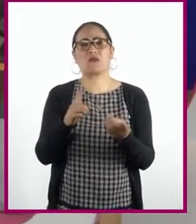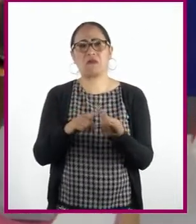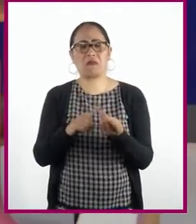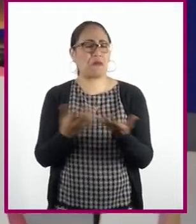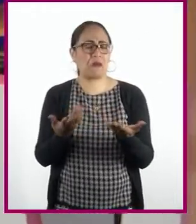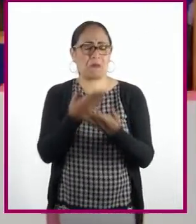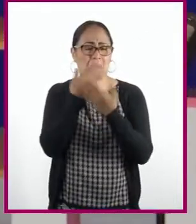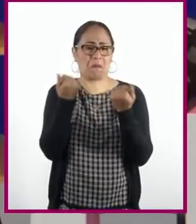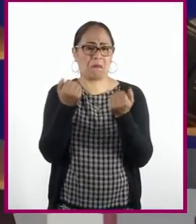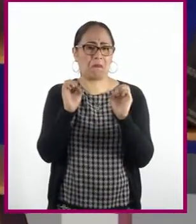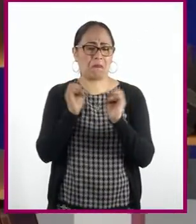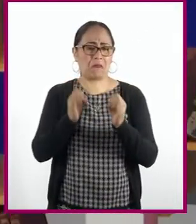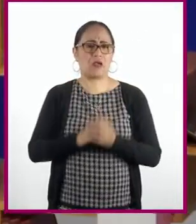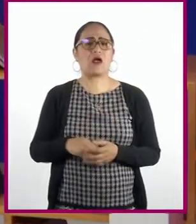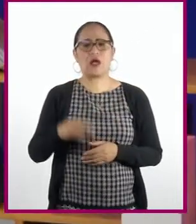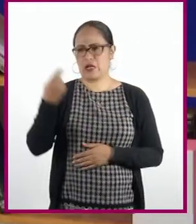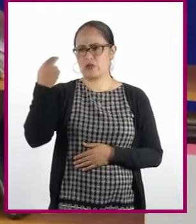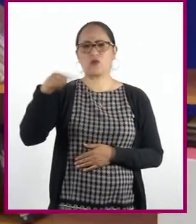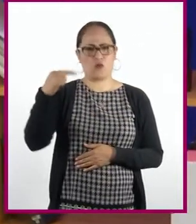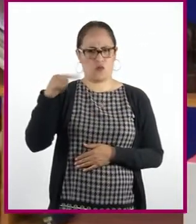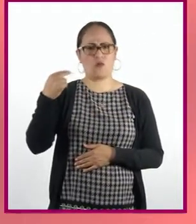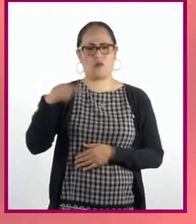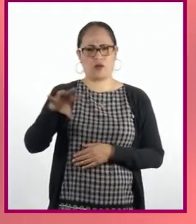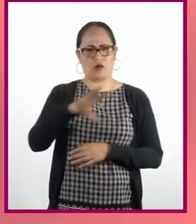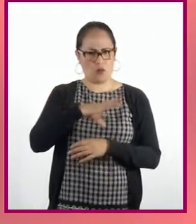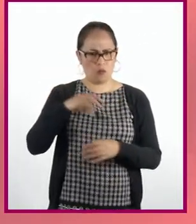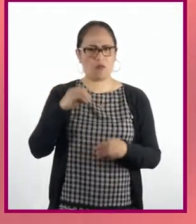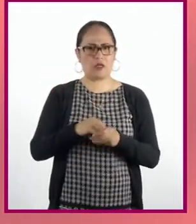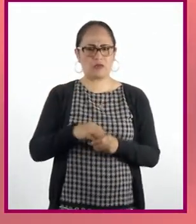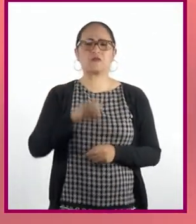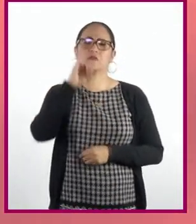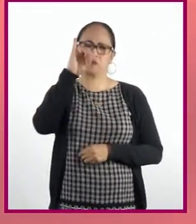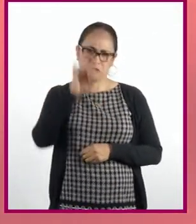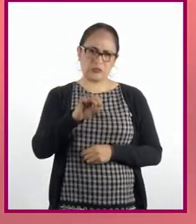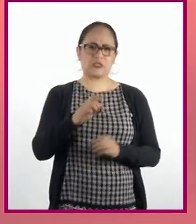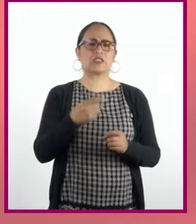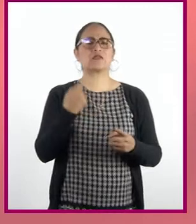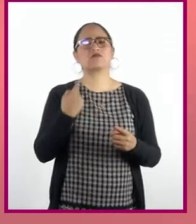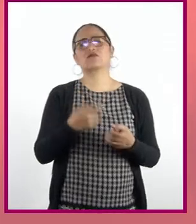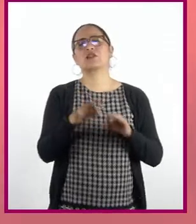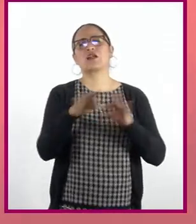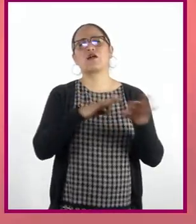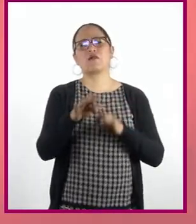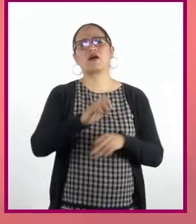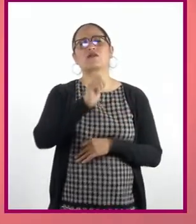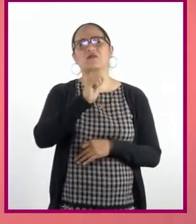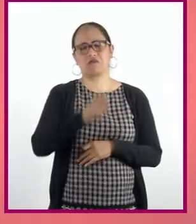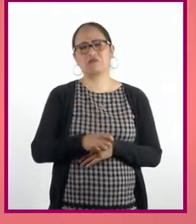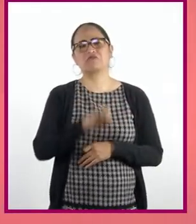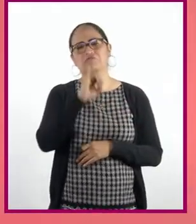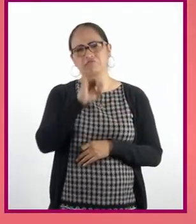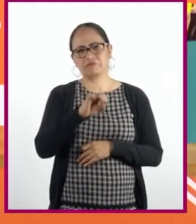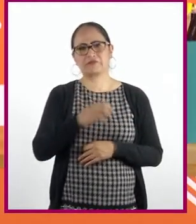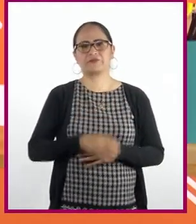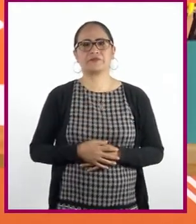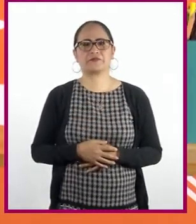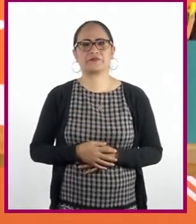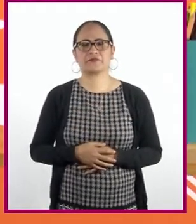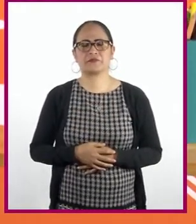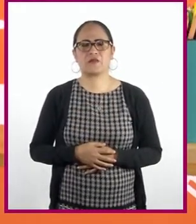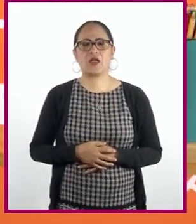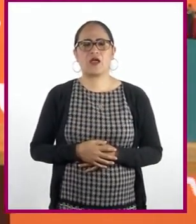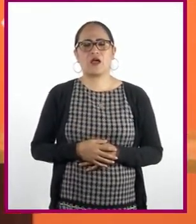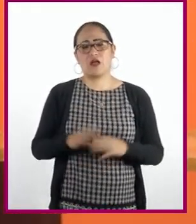se menciona con su nombre completo y cargo. ¡Excelente! ¿Y qué notaste en el desarrollo de la carta? Es